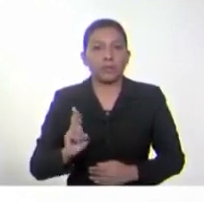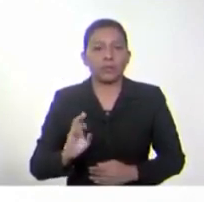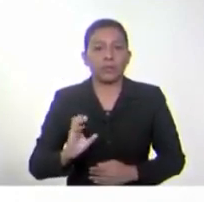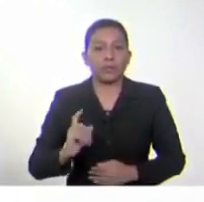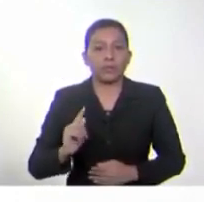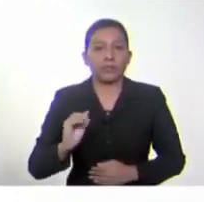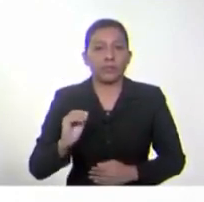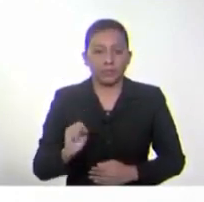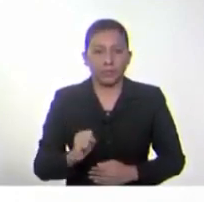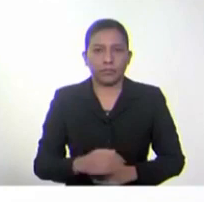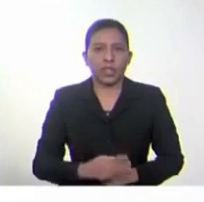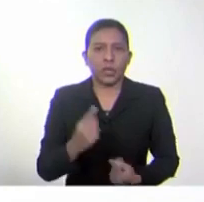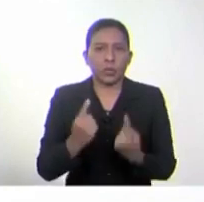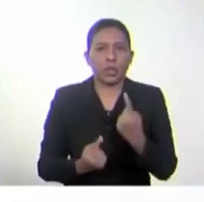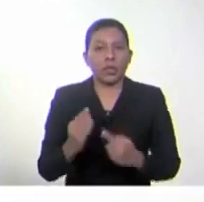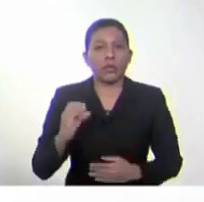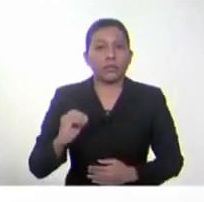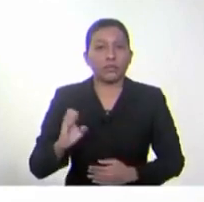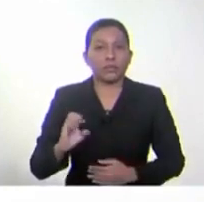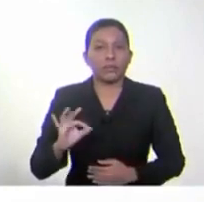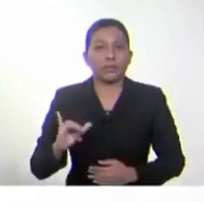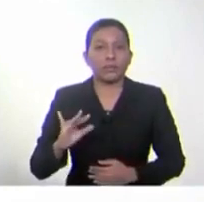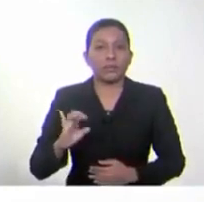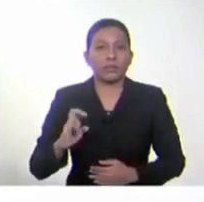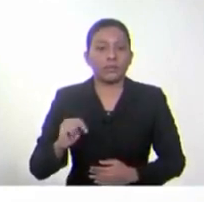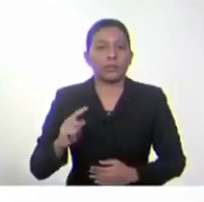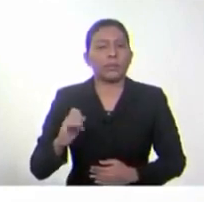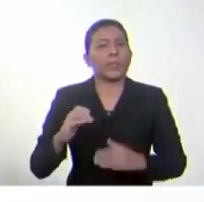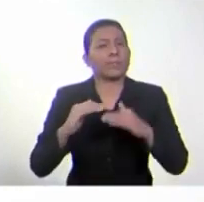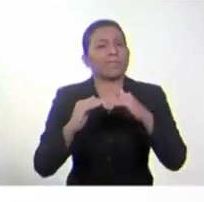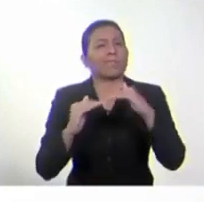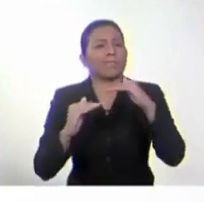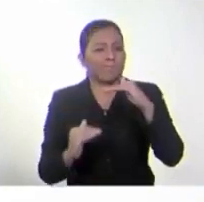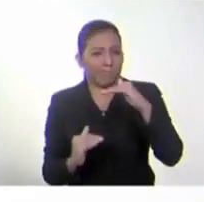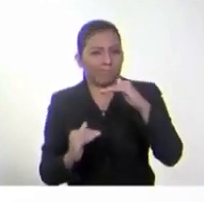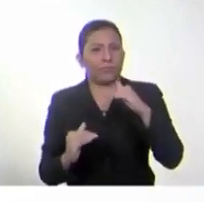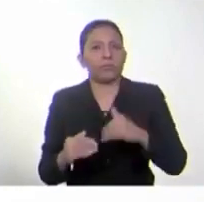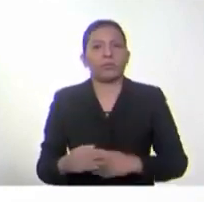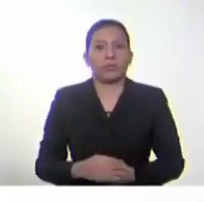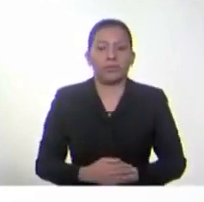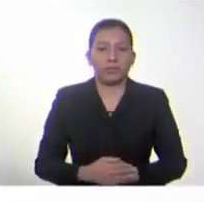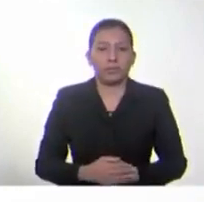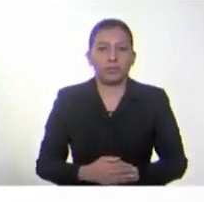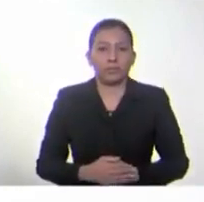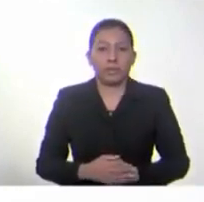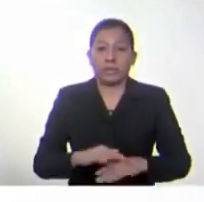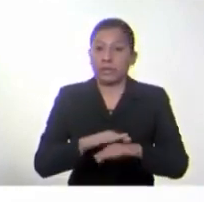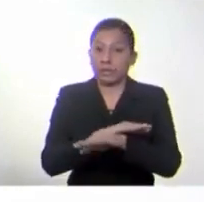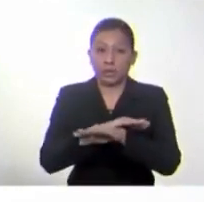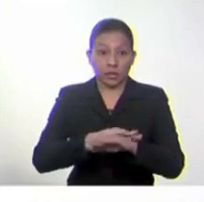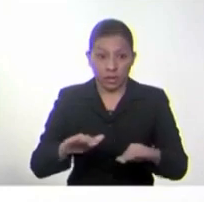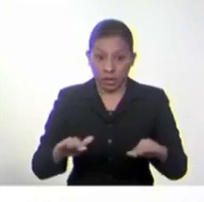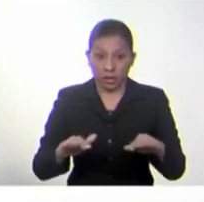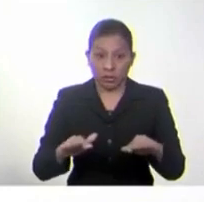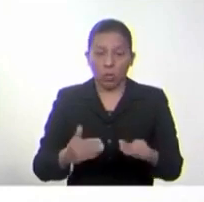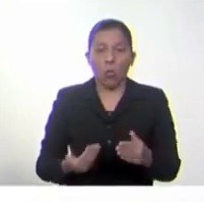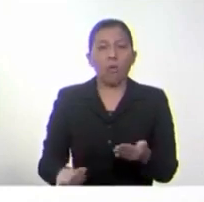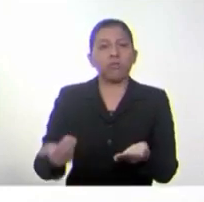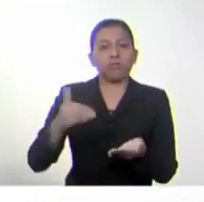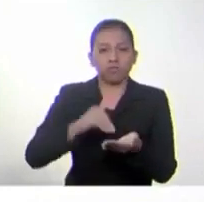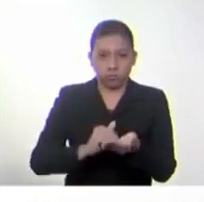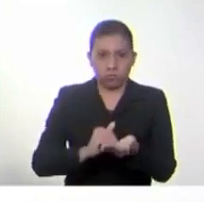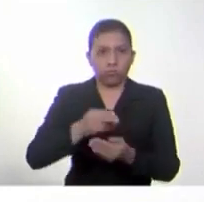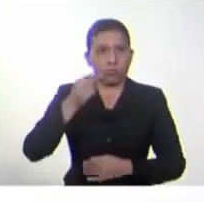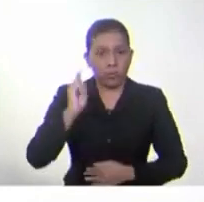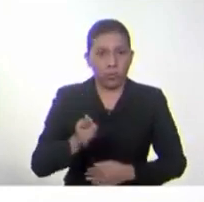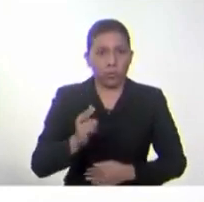posible, ya que afecta a todos los elementos, incluso a los índices. Luego debes repetir el procedimiento anterior con los